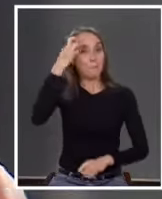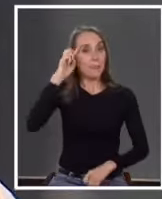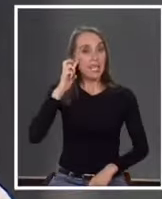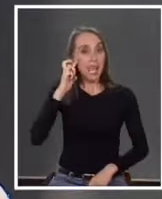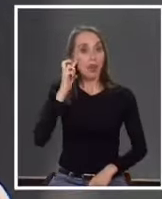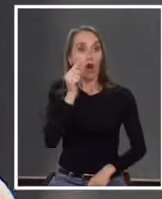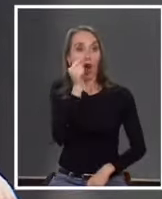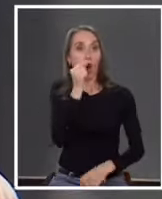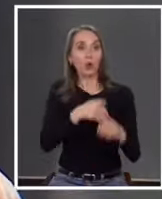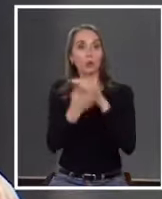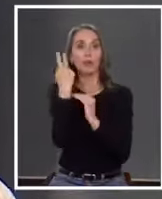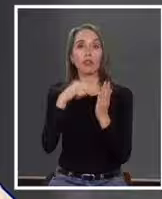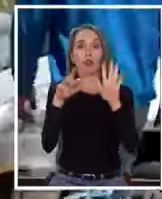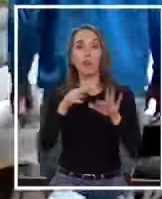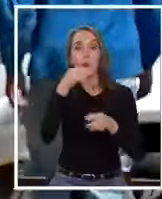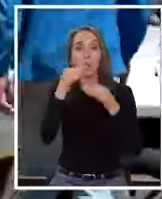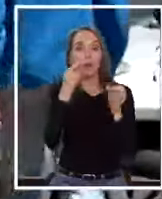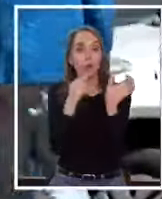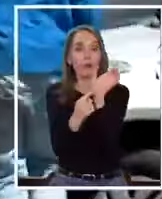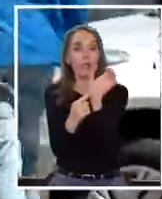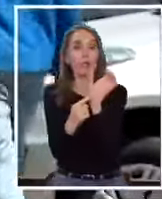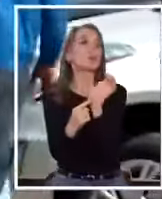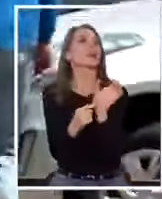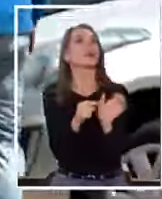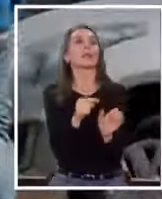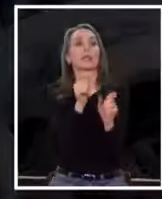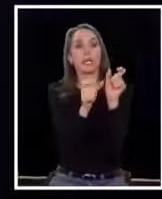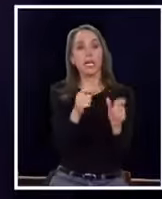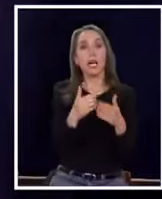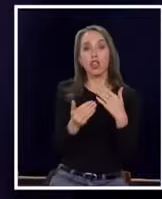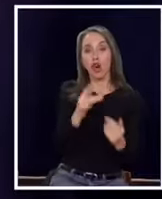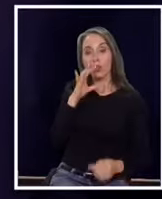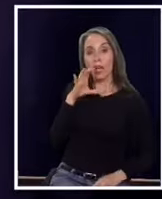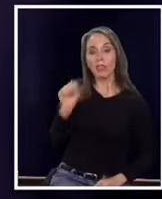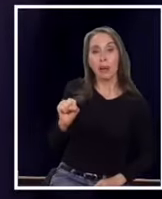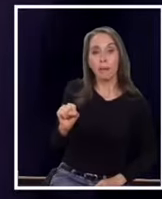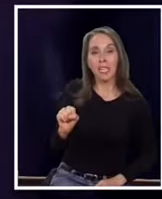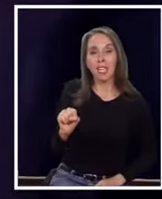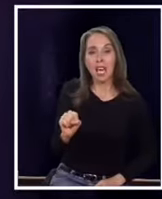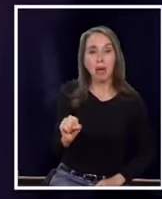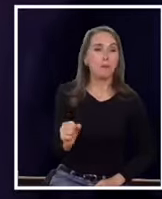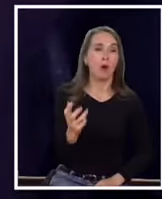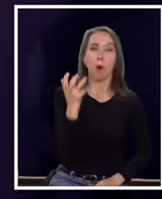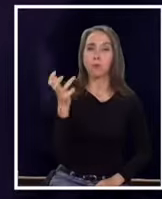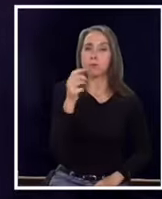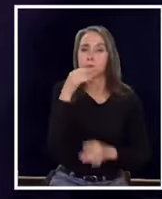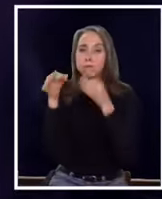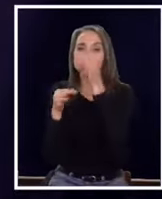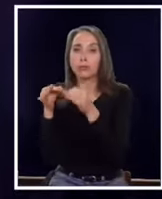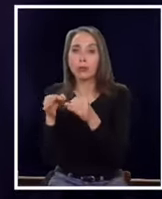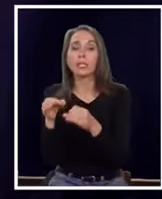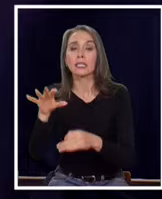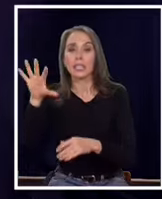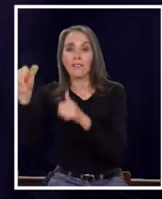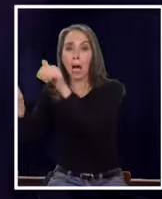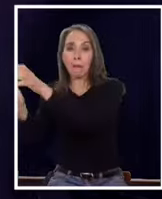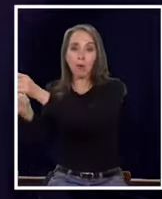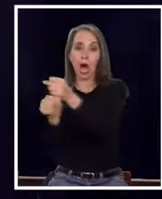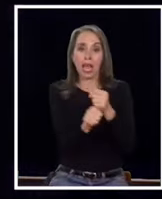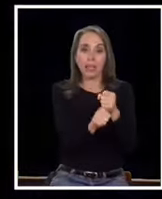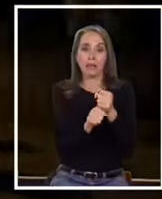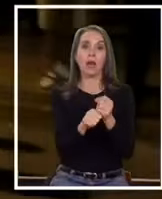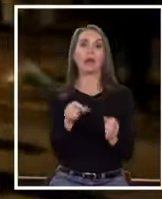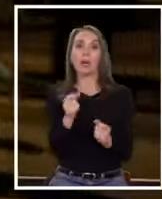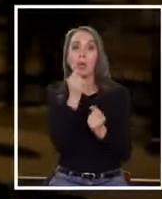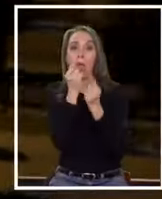en octubre de 2019. Este día le dijeron, antes te pillemos, cabro, tal por cual, y pura grosería te vamos a llevar. Denuncias